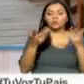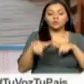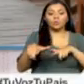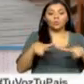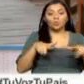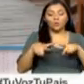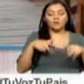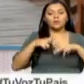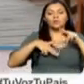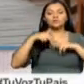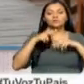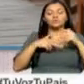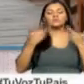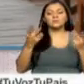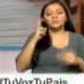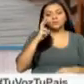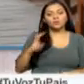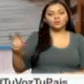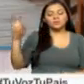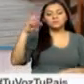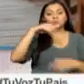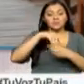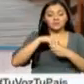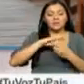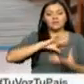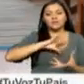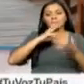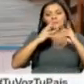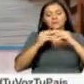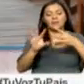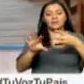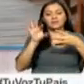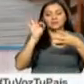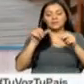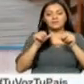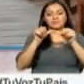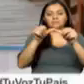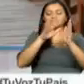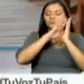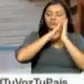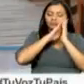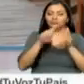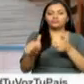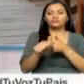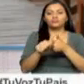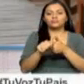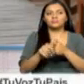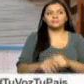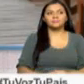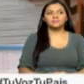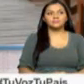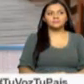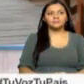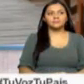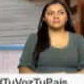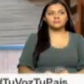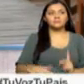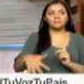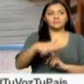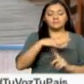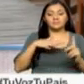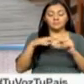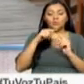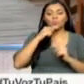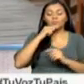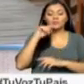fue construido por los turistas como una alternativa para pernoctar cerca de la naturaleza. El ecosistema humedal